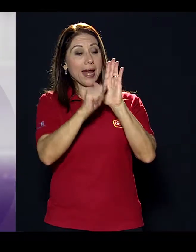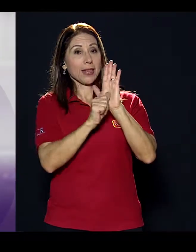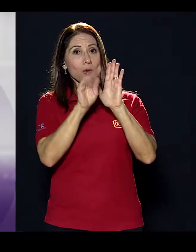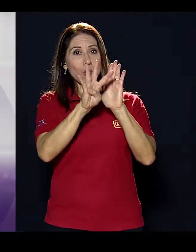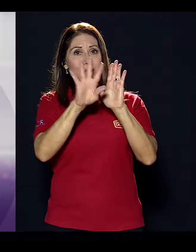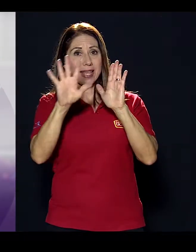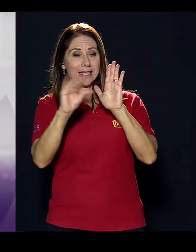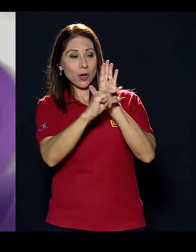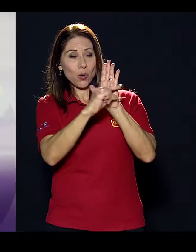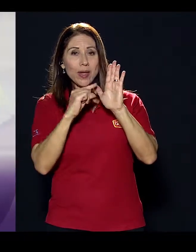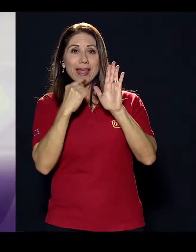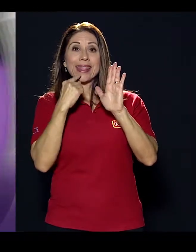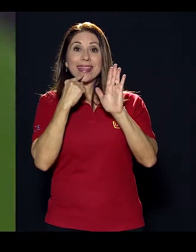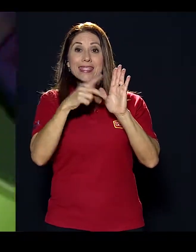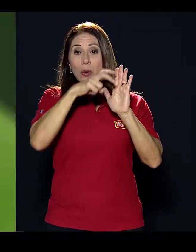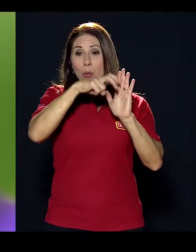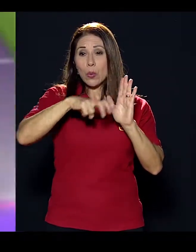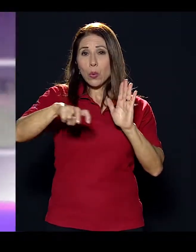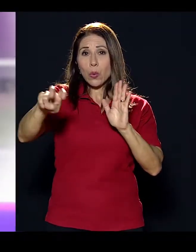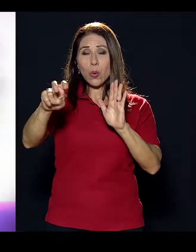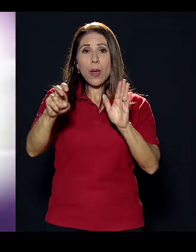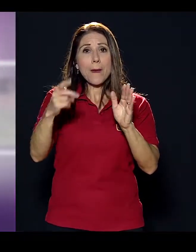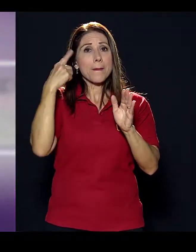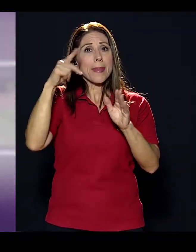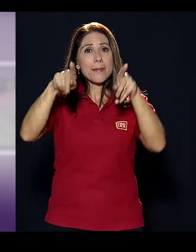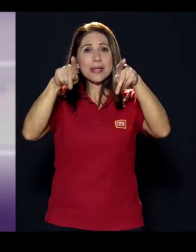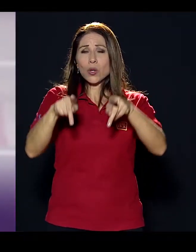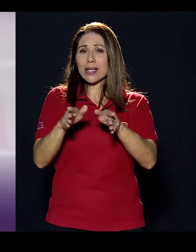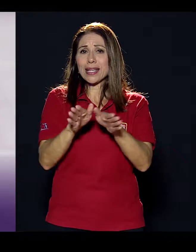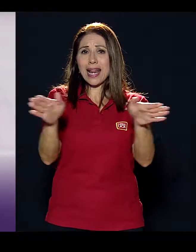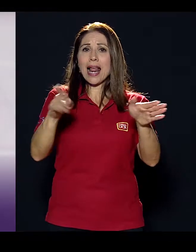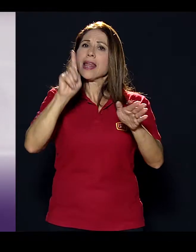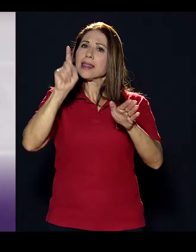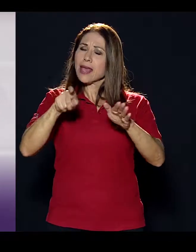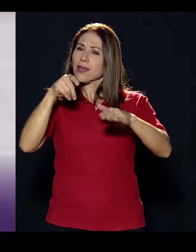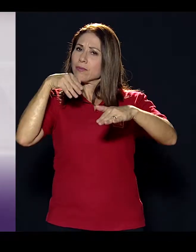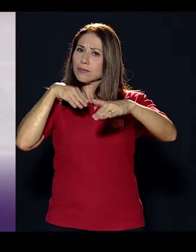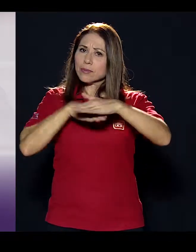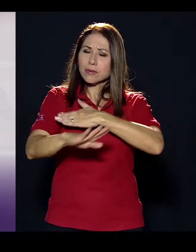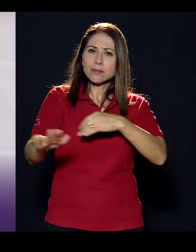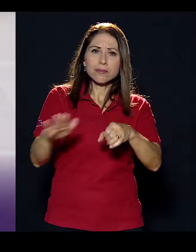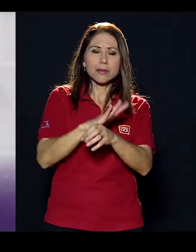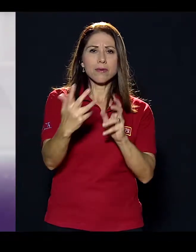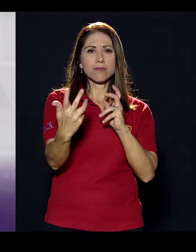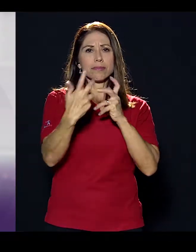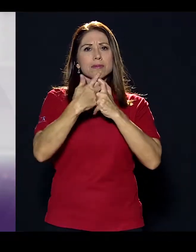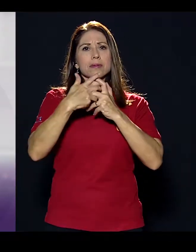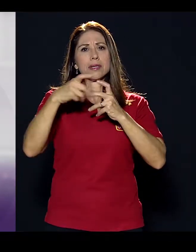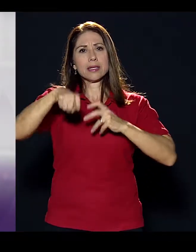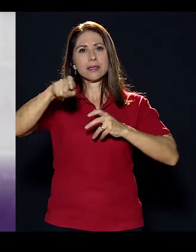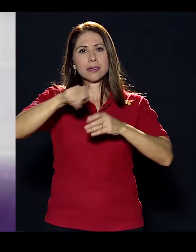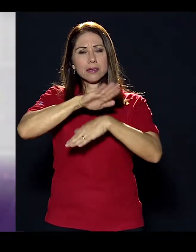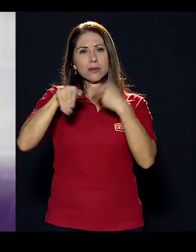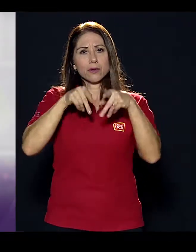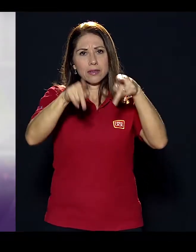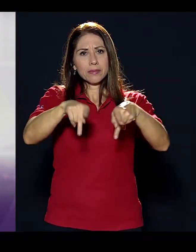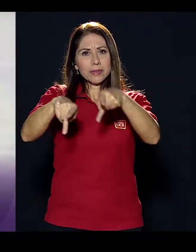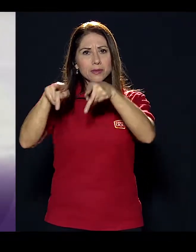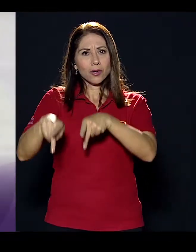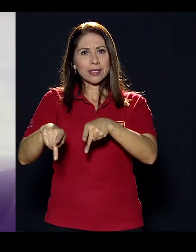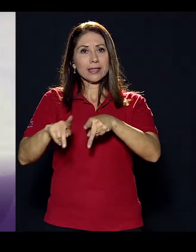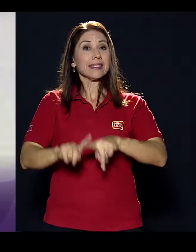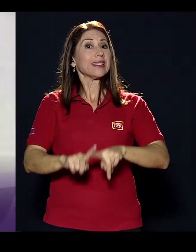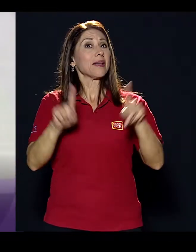45 sostiene que los medios de transporte colectivo deberán ser totalmente accesibles y adecuados a las necesidades de todas las personas.